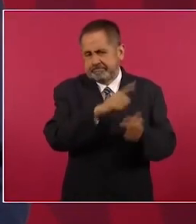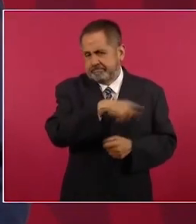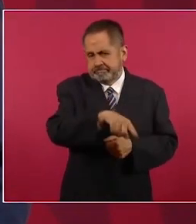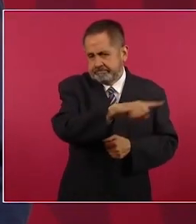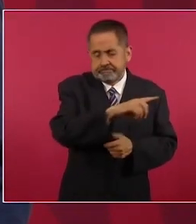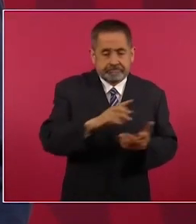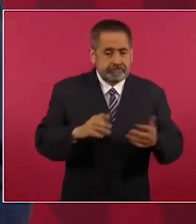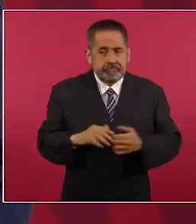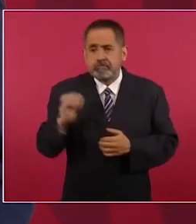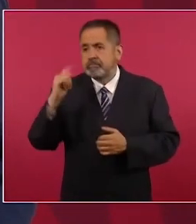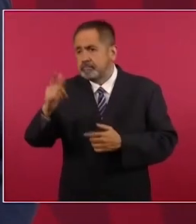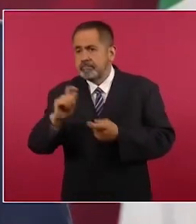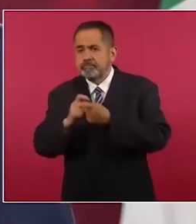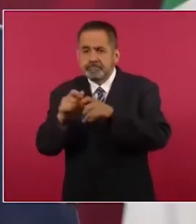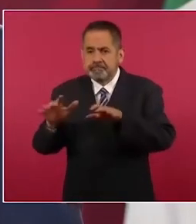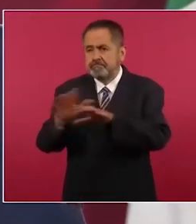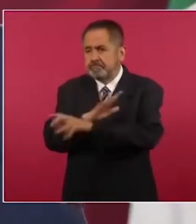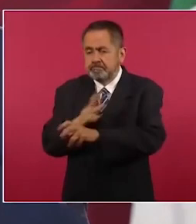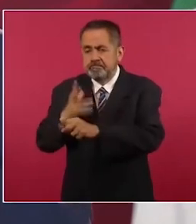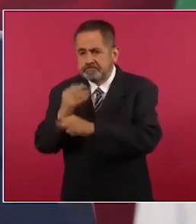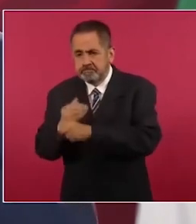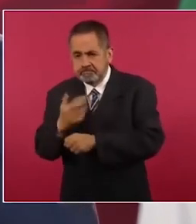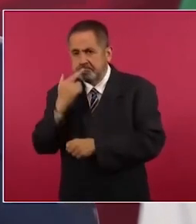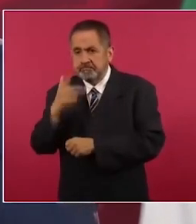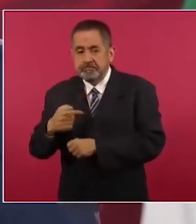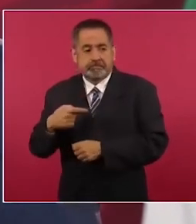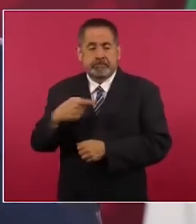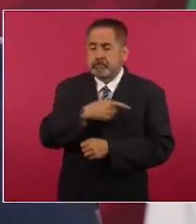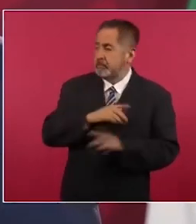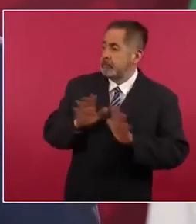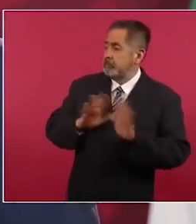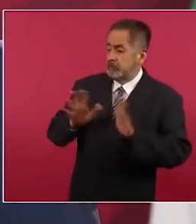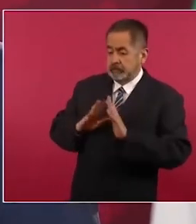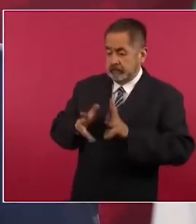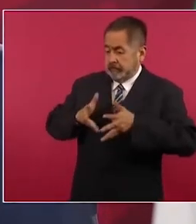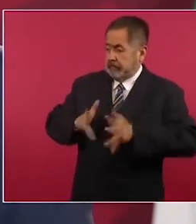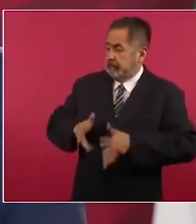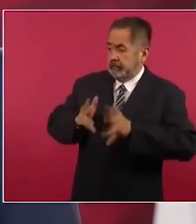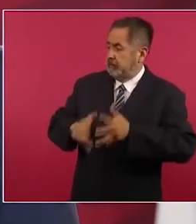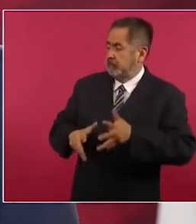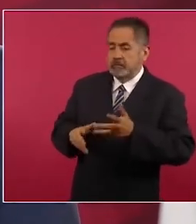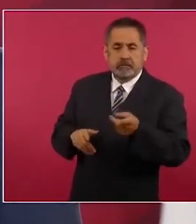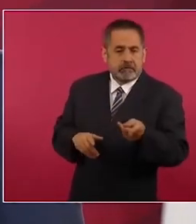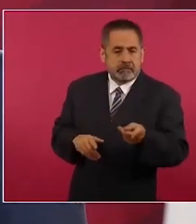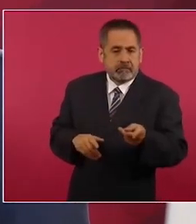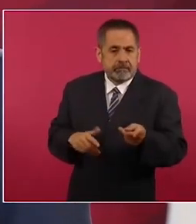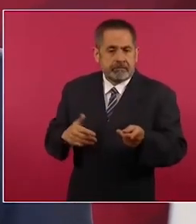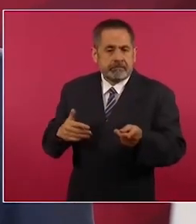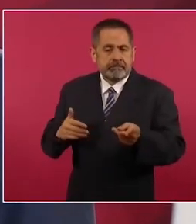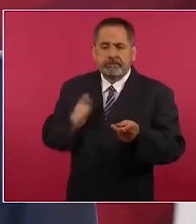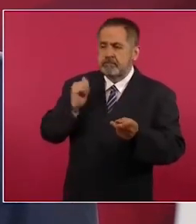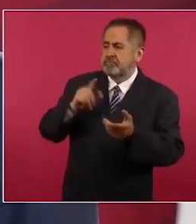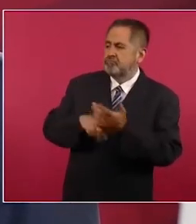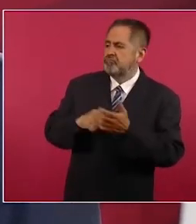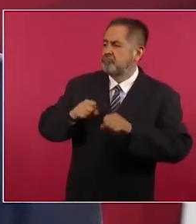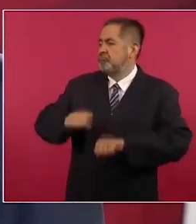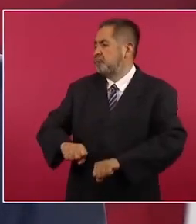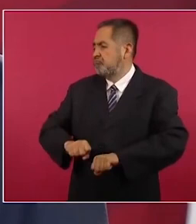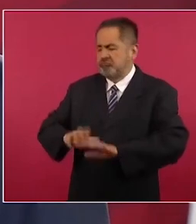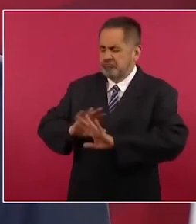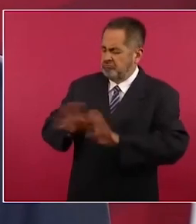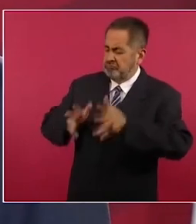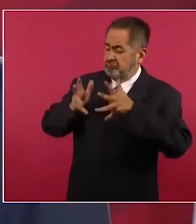modificación al régimen, que por lo general es un régimen autoritario,